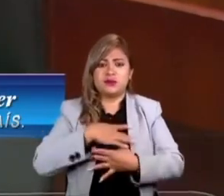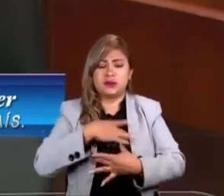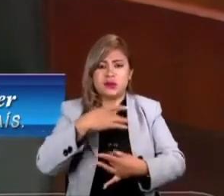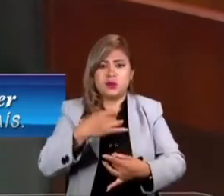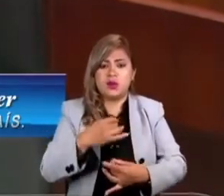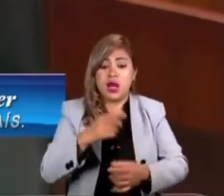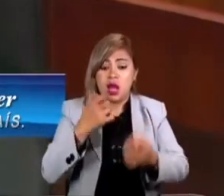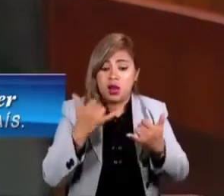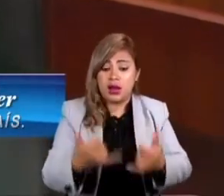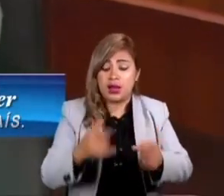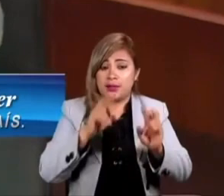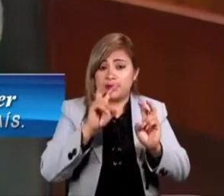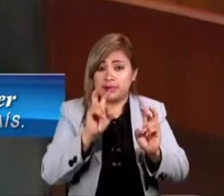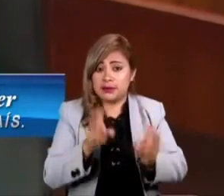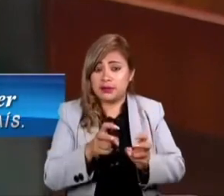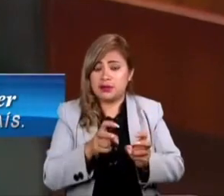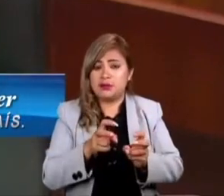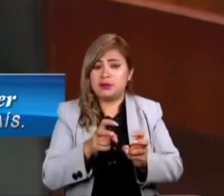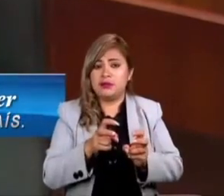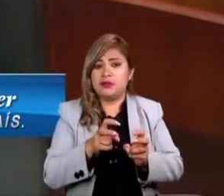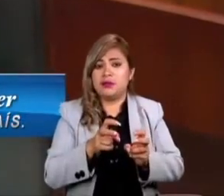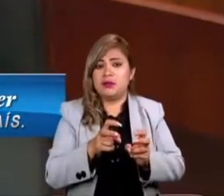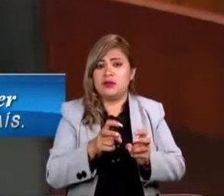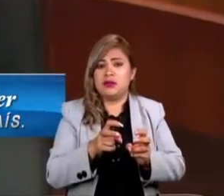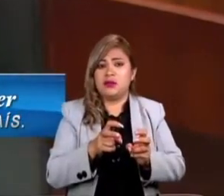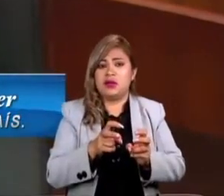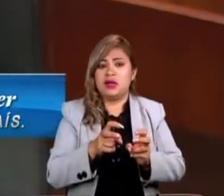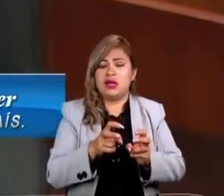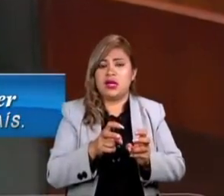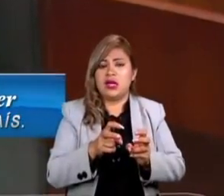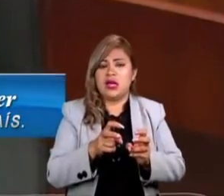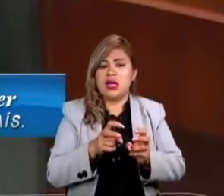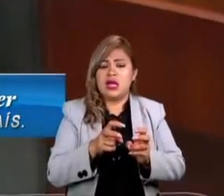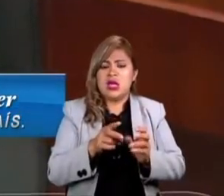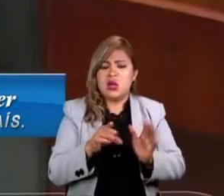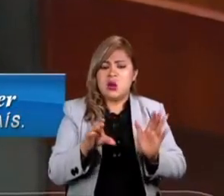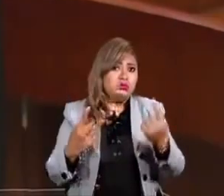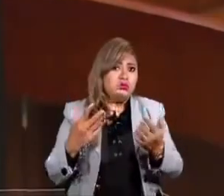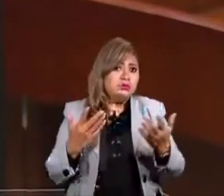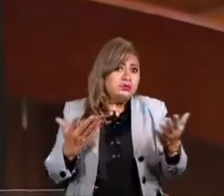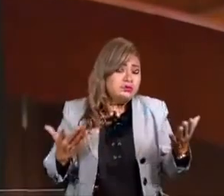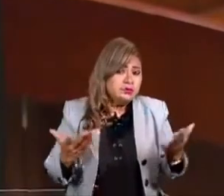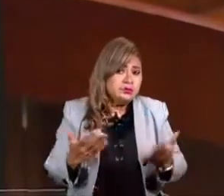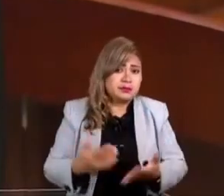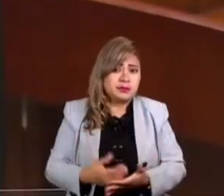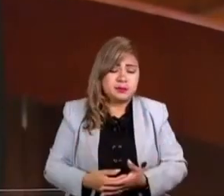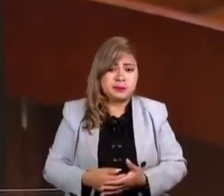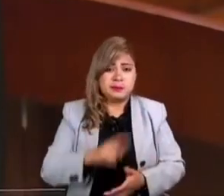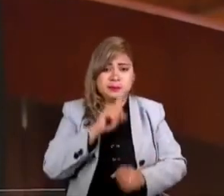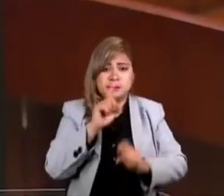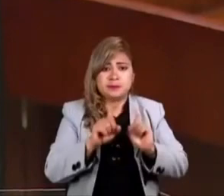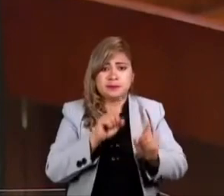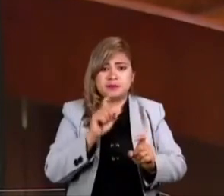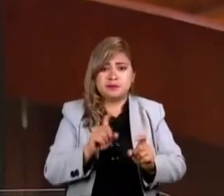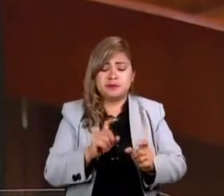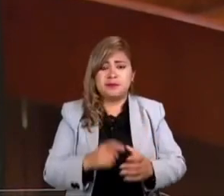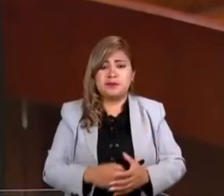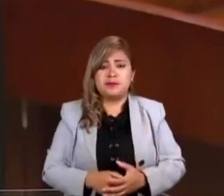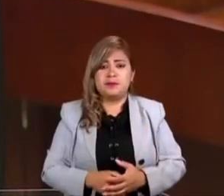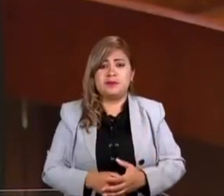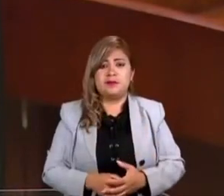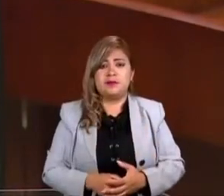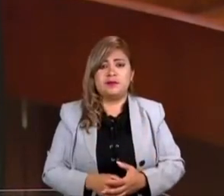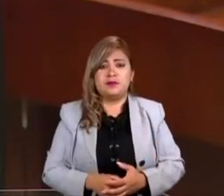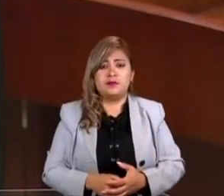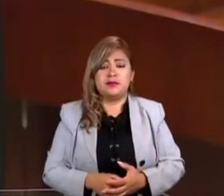inconstitucionalmente por una serie de cosas, pero violar la ley nunca puede ser una de ellas. No he escuchado que se declare un receso y el ministro tiene que